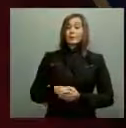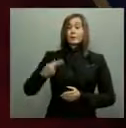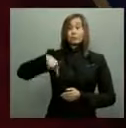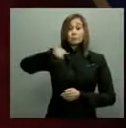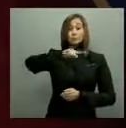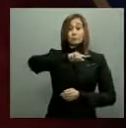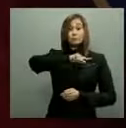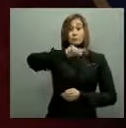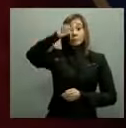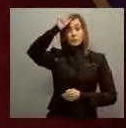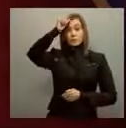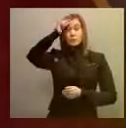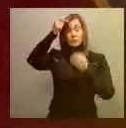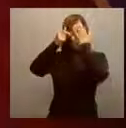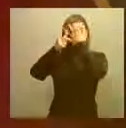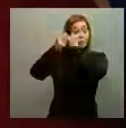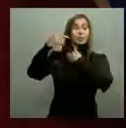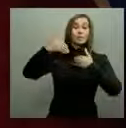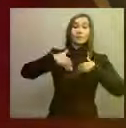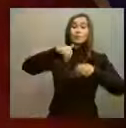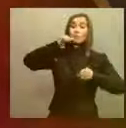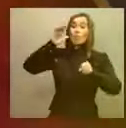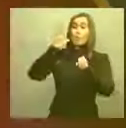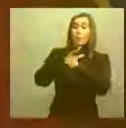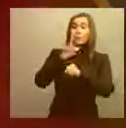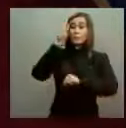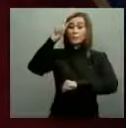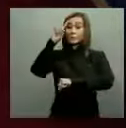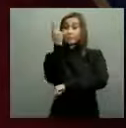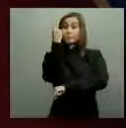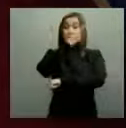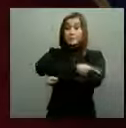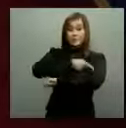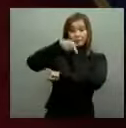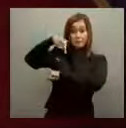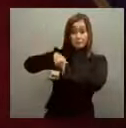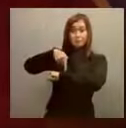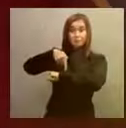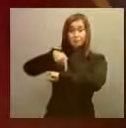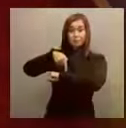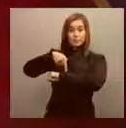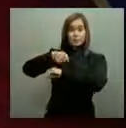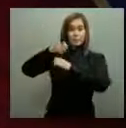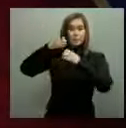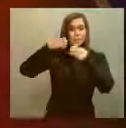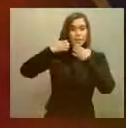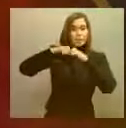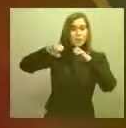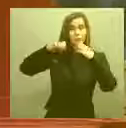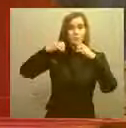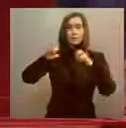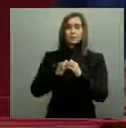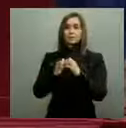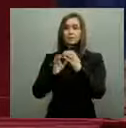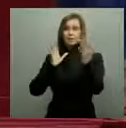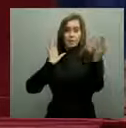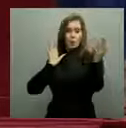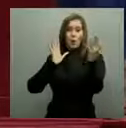gobierno contrajo un compromiso irrenunciable desde el primer día con ustedes: luchar contra la impunidad y la